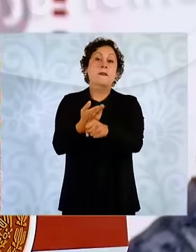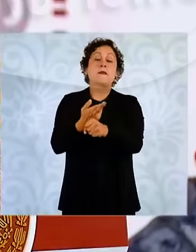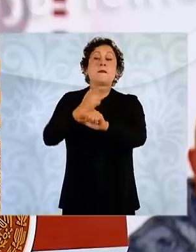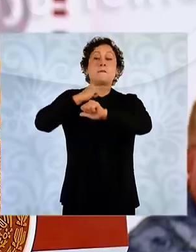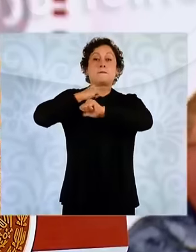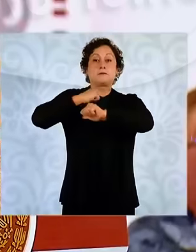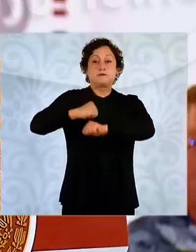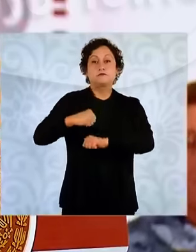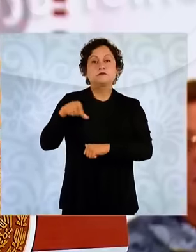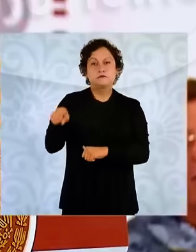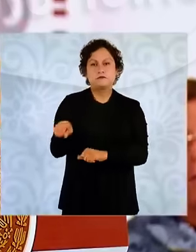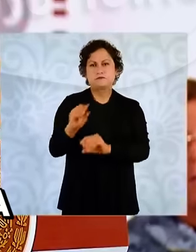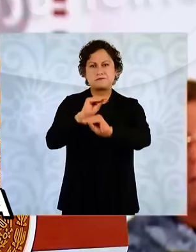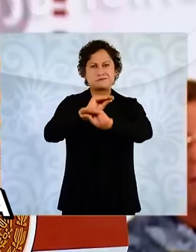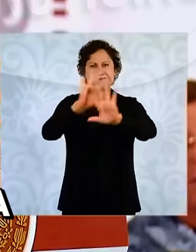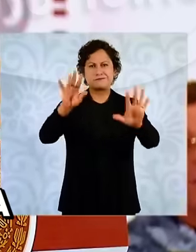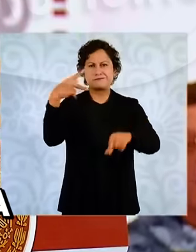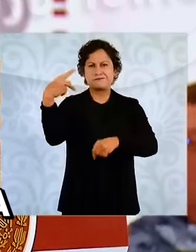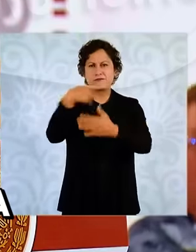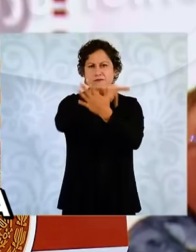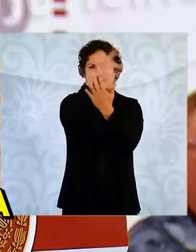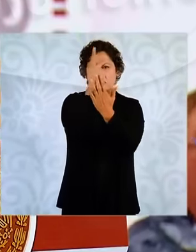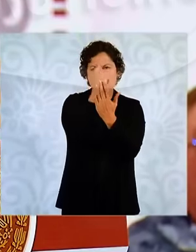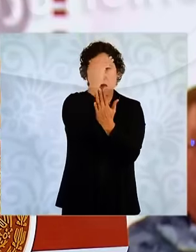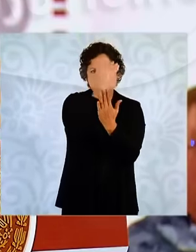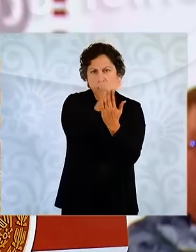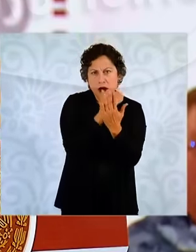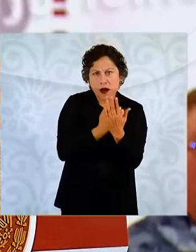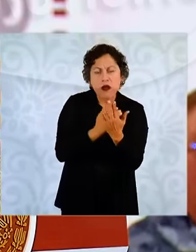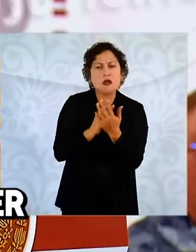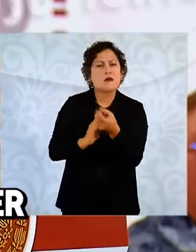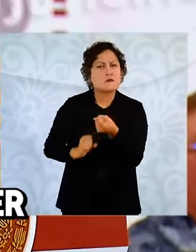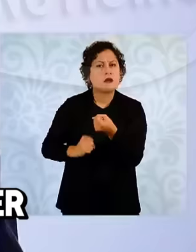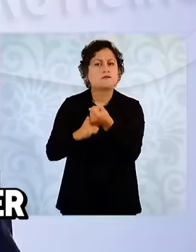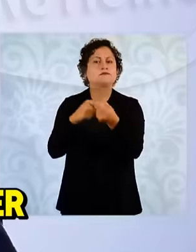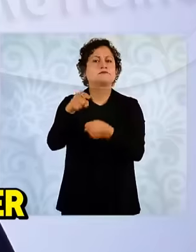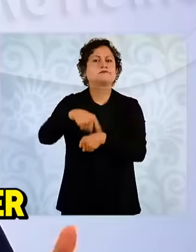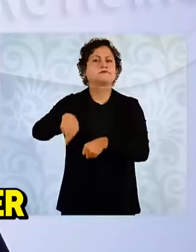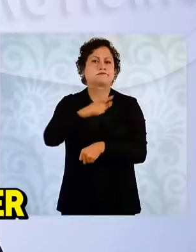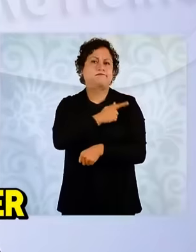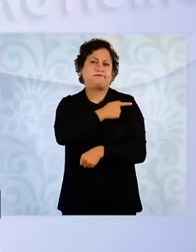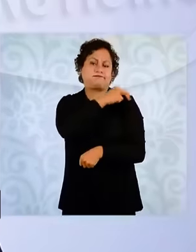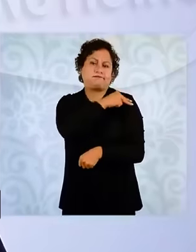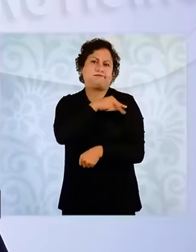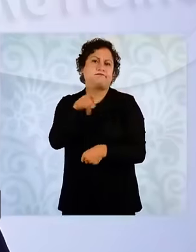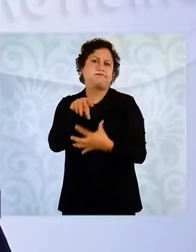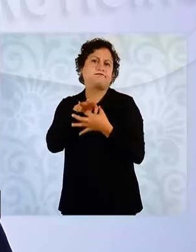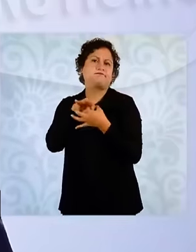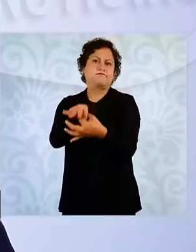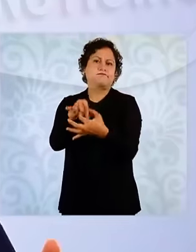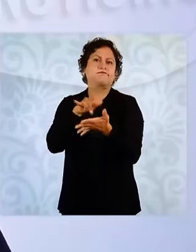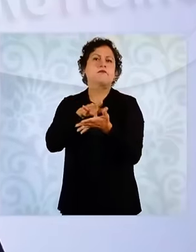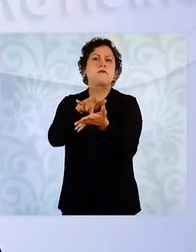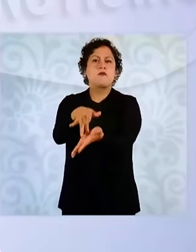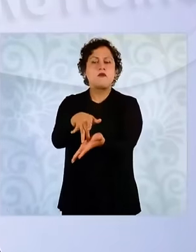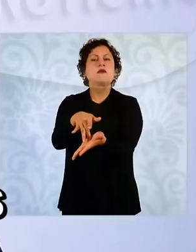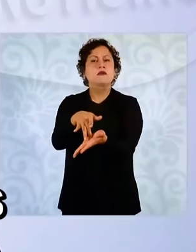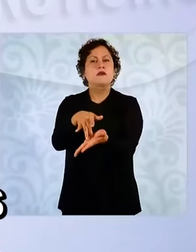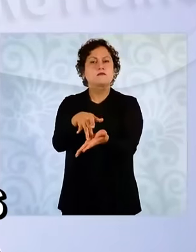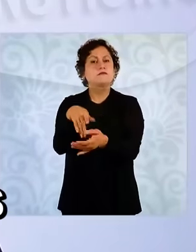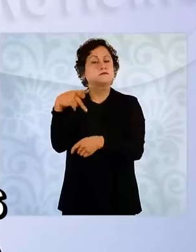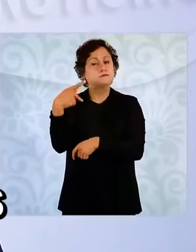programa muy claro de consolidación y fortalecimiento de la Guardia, que permita fortalecer sus capacidades con su